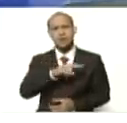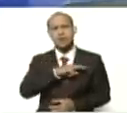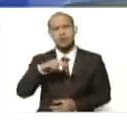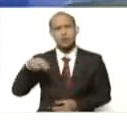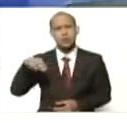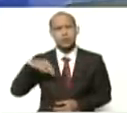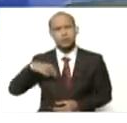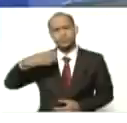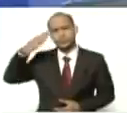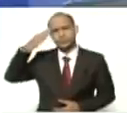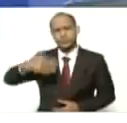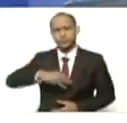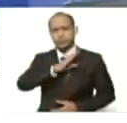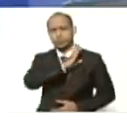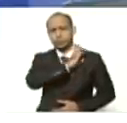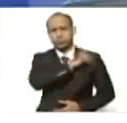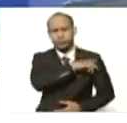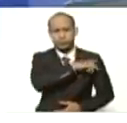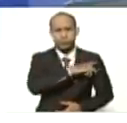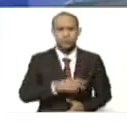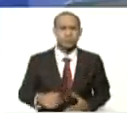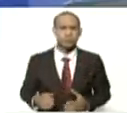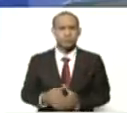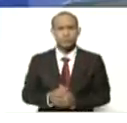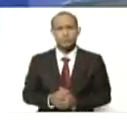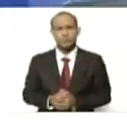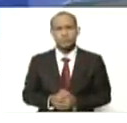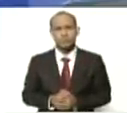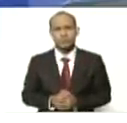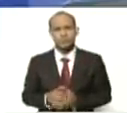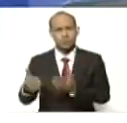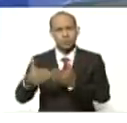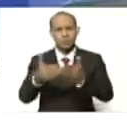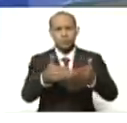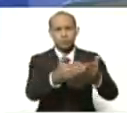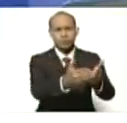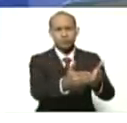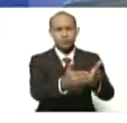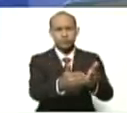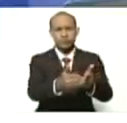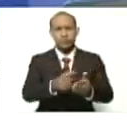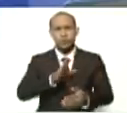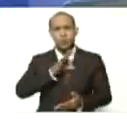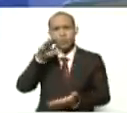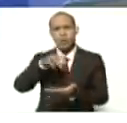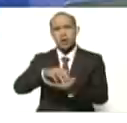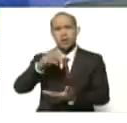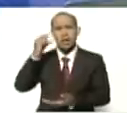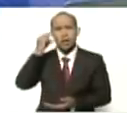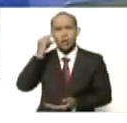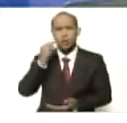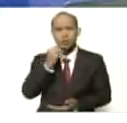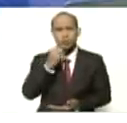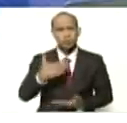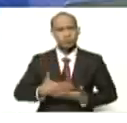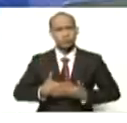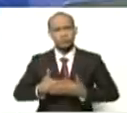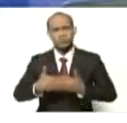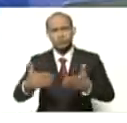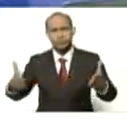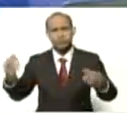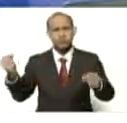almirante jorge tajam comandante de la zona marítima insular oriente apresto operacional